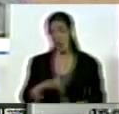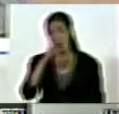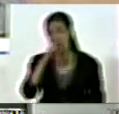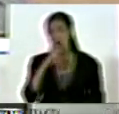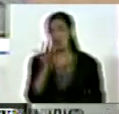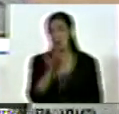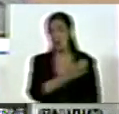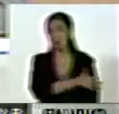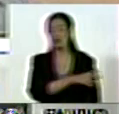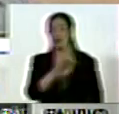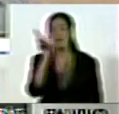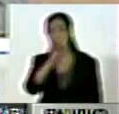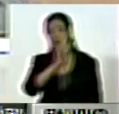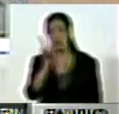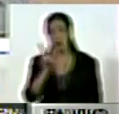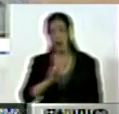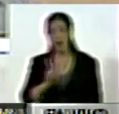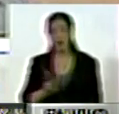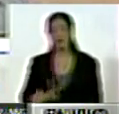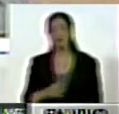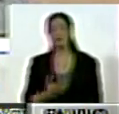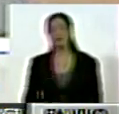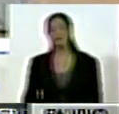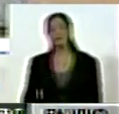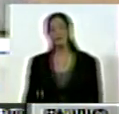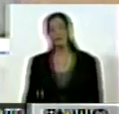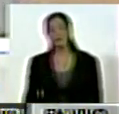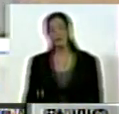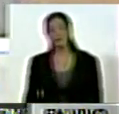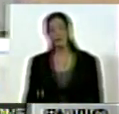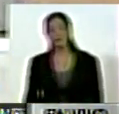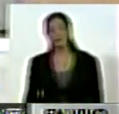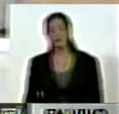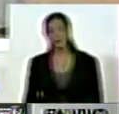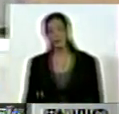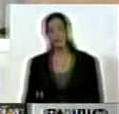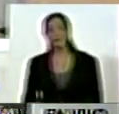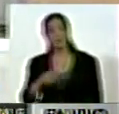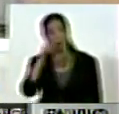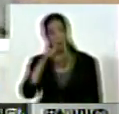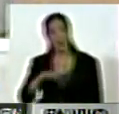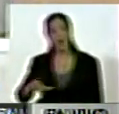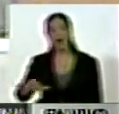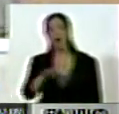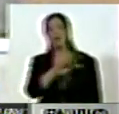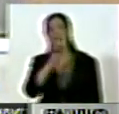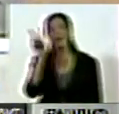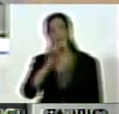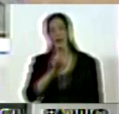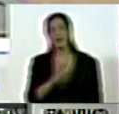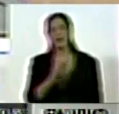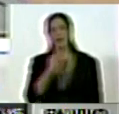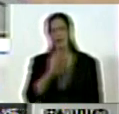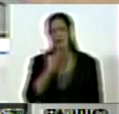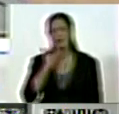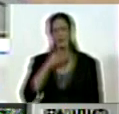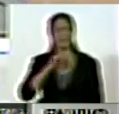la oposición venezolana donde el pueblo venezolano manifestó su